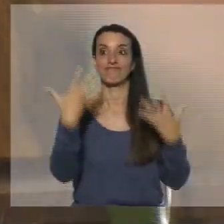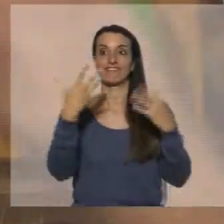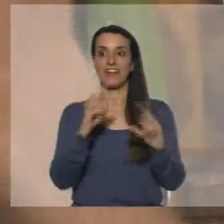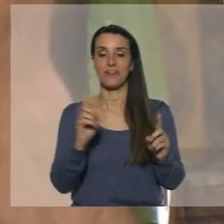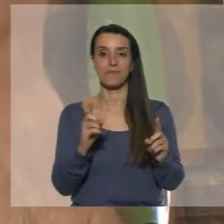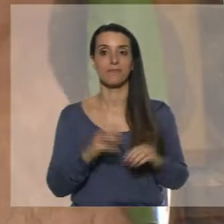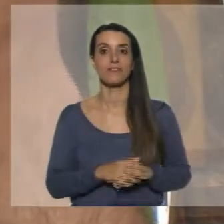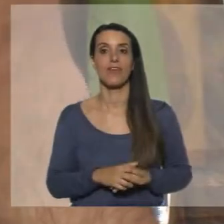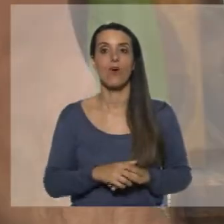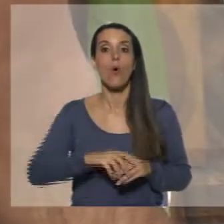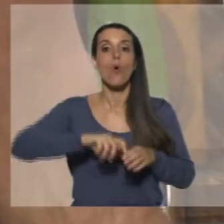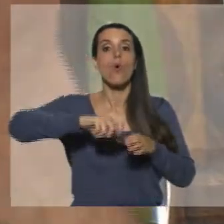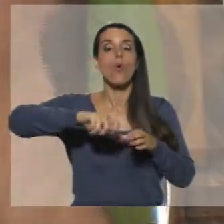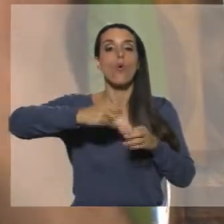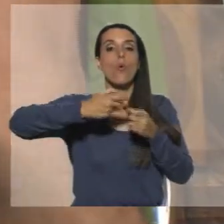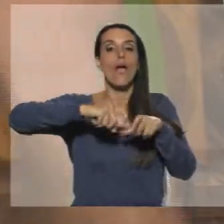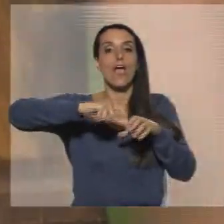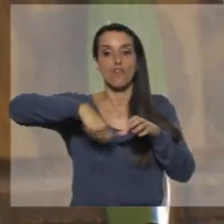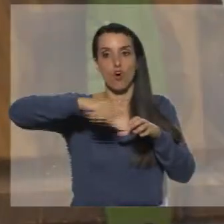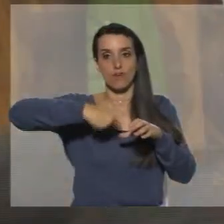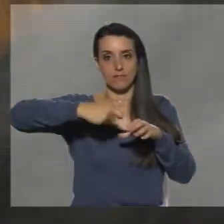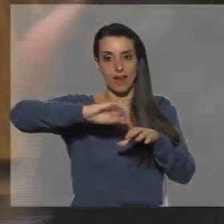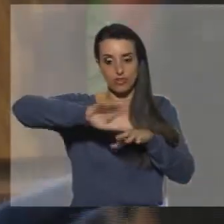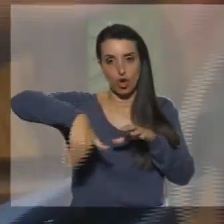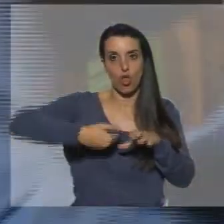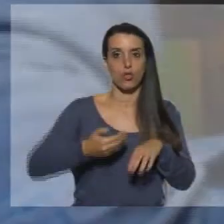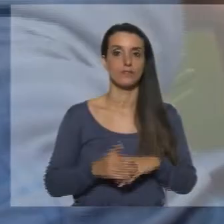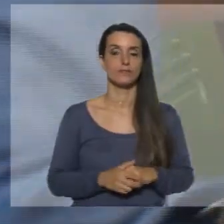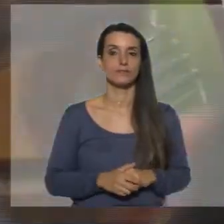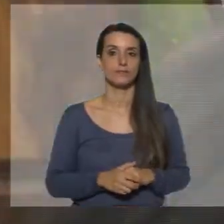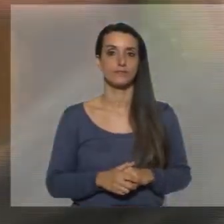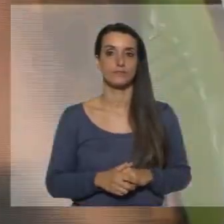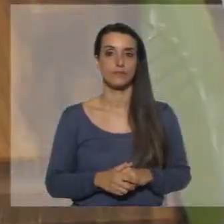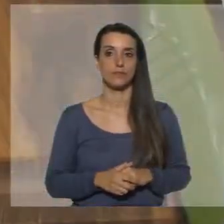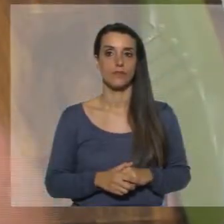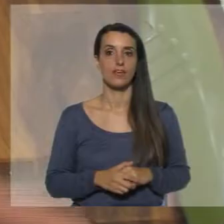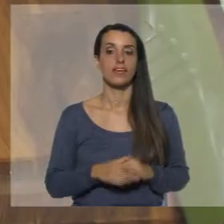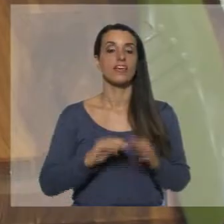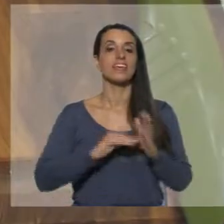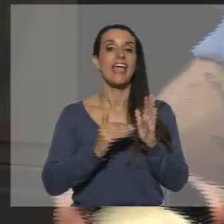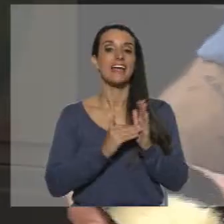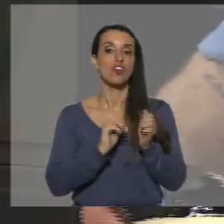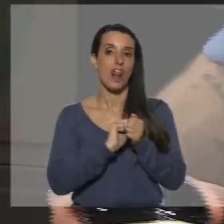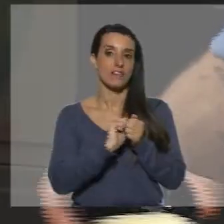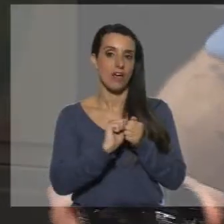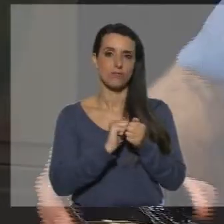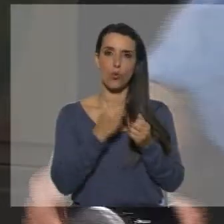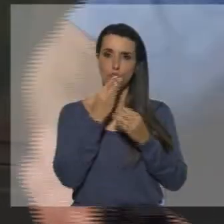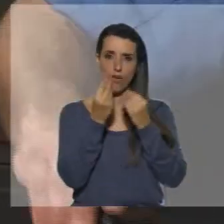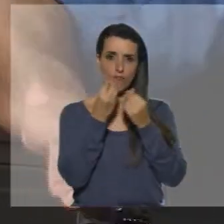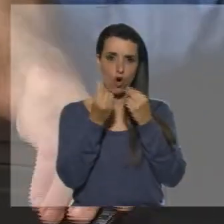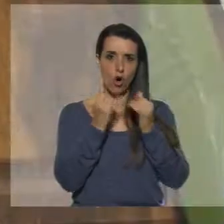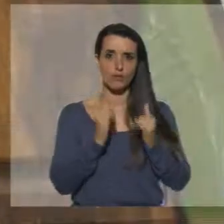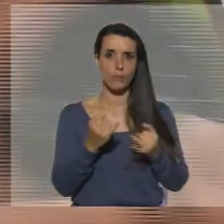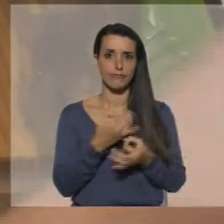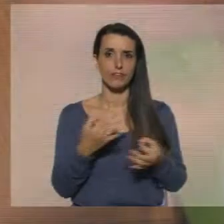Huevo. Ahí sí, huevo para... Sí, huevo para unir. Bien. Batido. Y queso rallado. Qué sabroso ese relleno, ¿no?